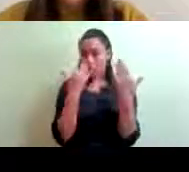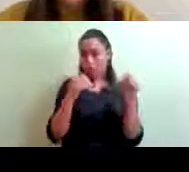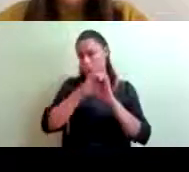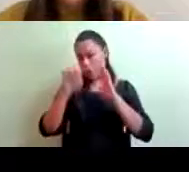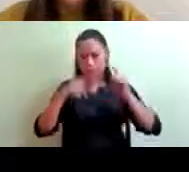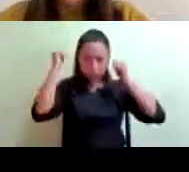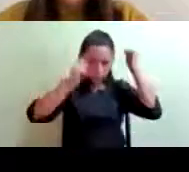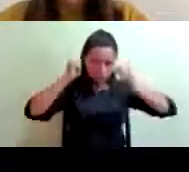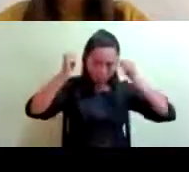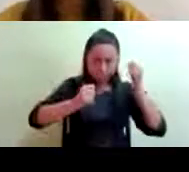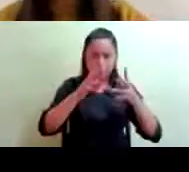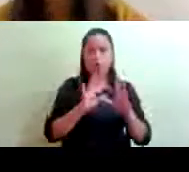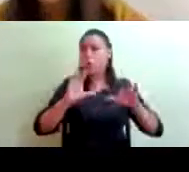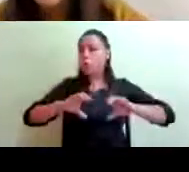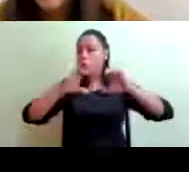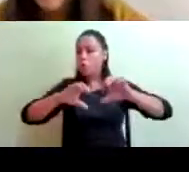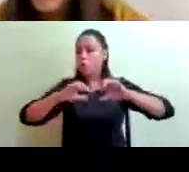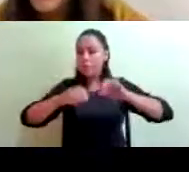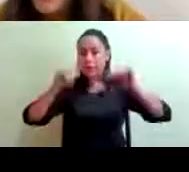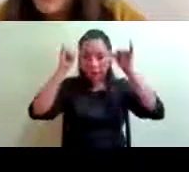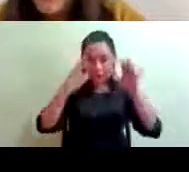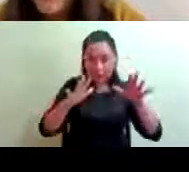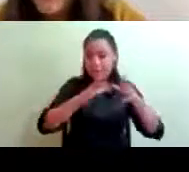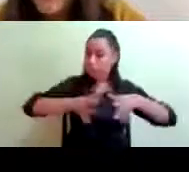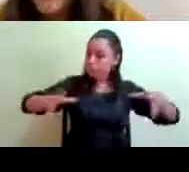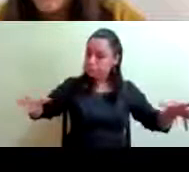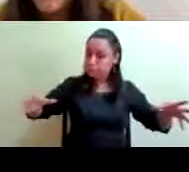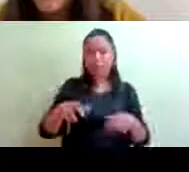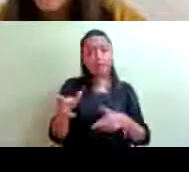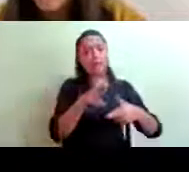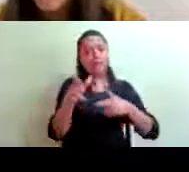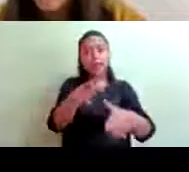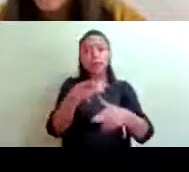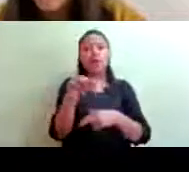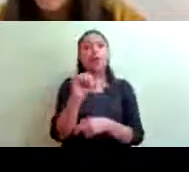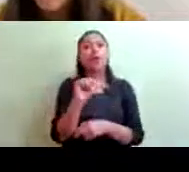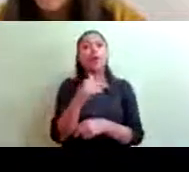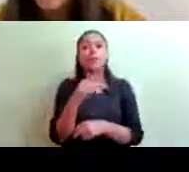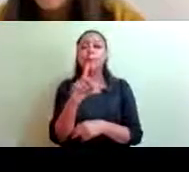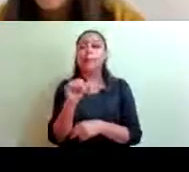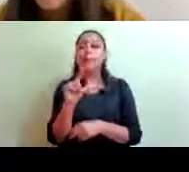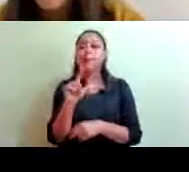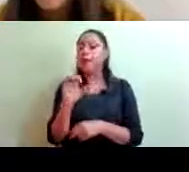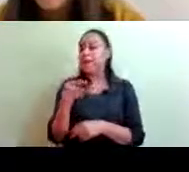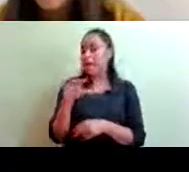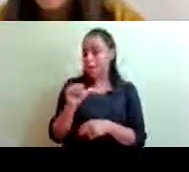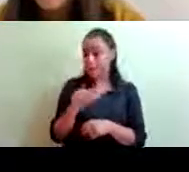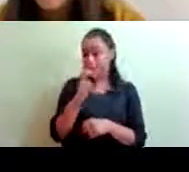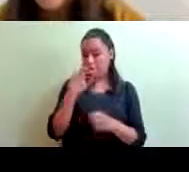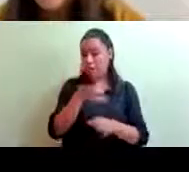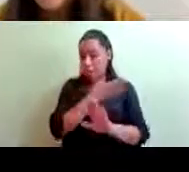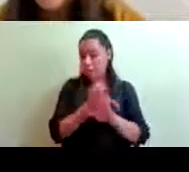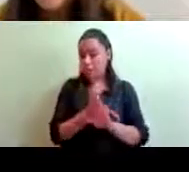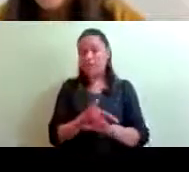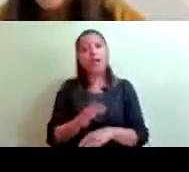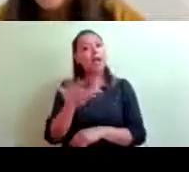extensiva. Por ejemplo, en el río Magdalena tenemos un pastoreo extensivo ovino y bovino que ha afectado el 14% de la